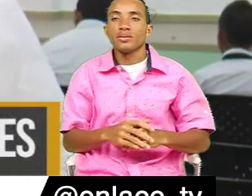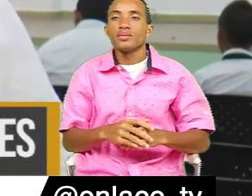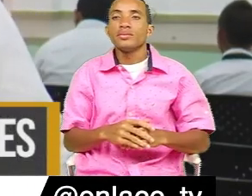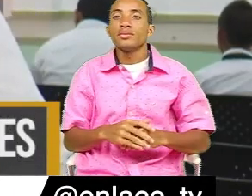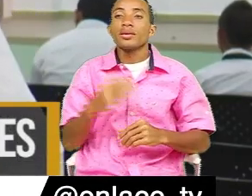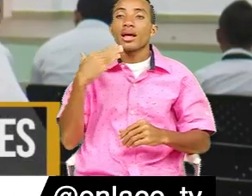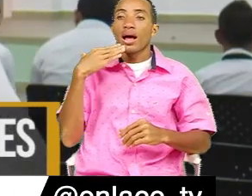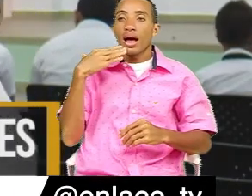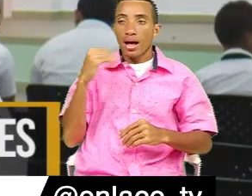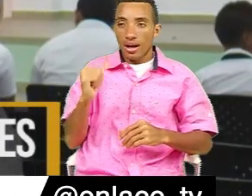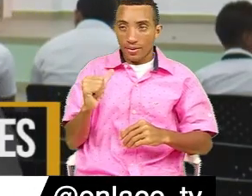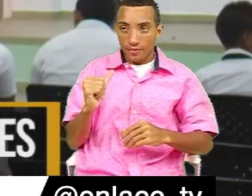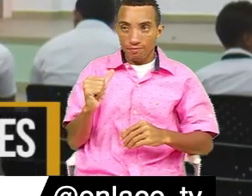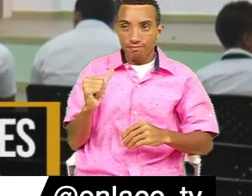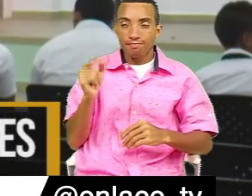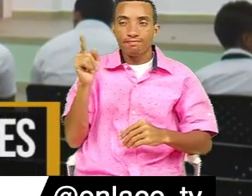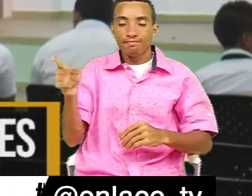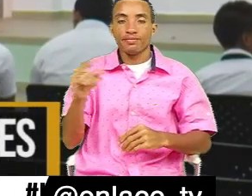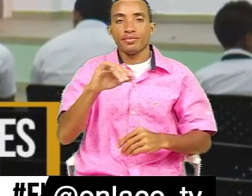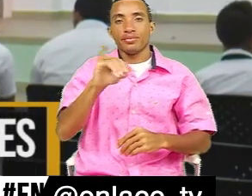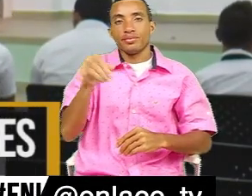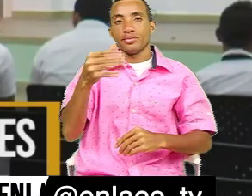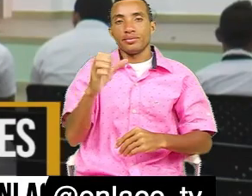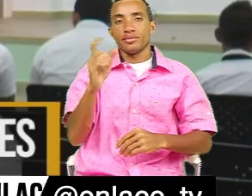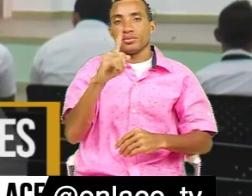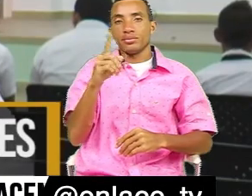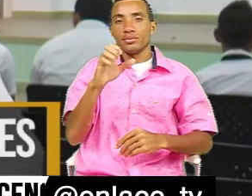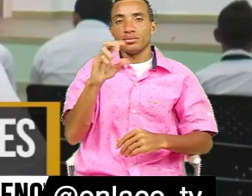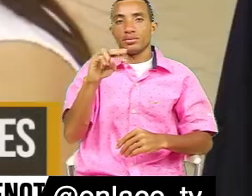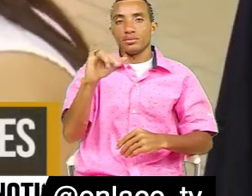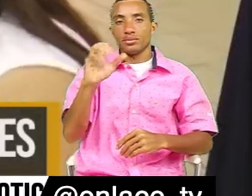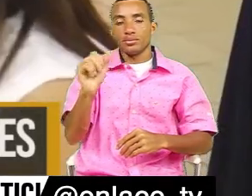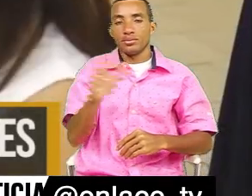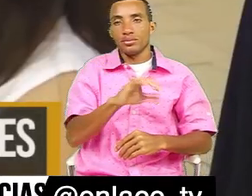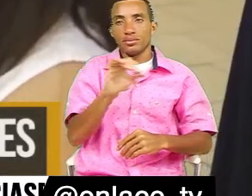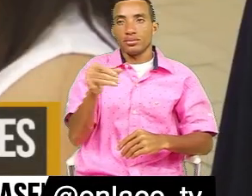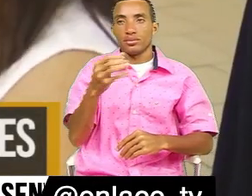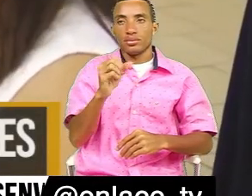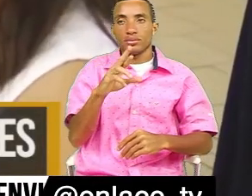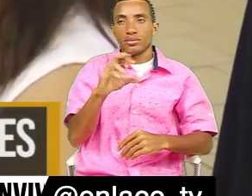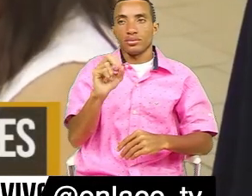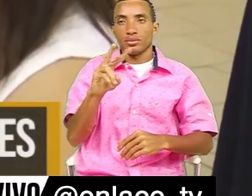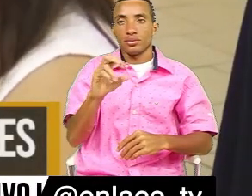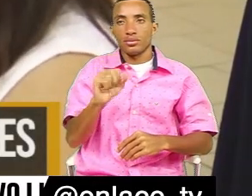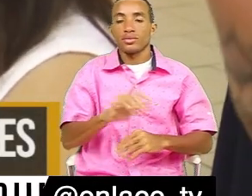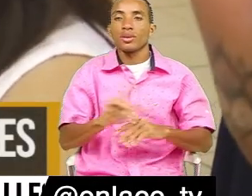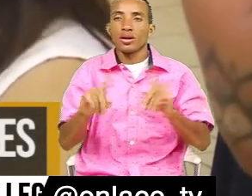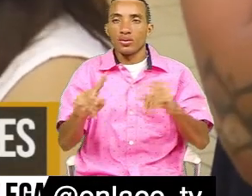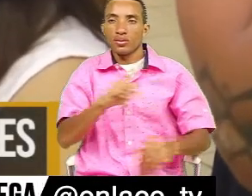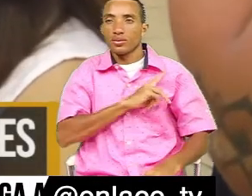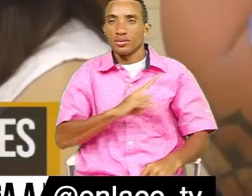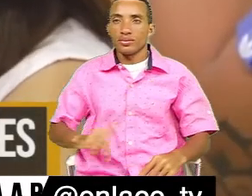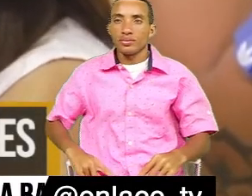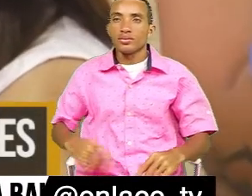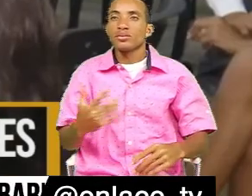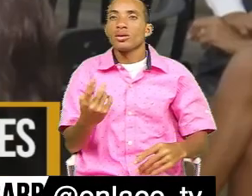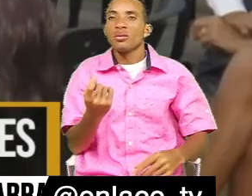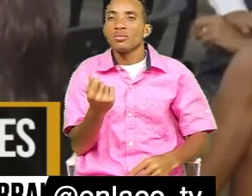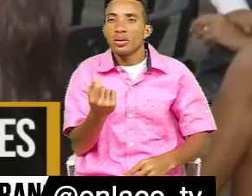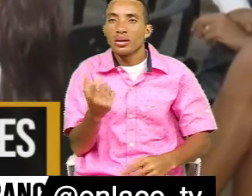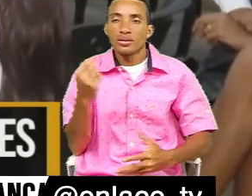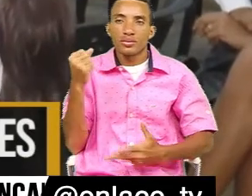Yesenia Jaraba. Hemos dialogado con algunos de los personeros y han manifestado su inquietud en relación con la gratuidad, el recurso que